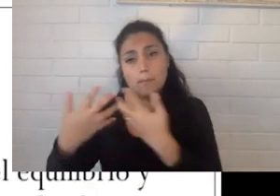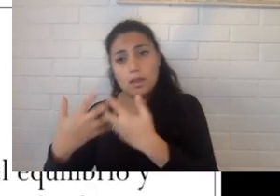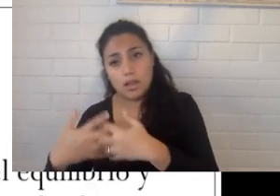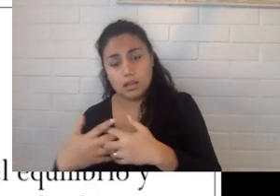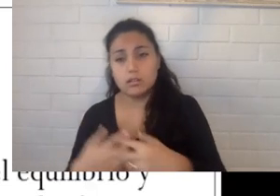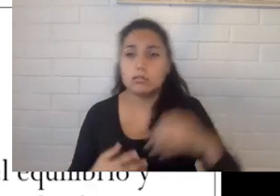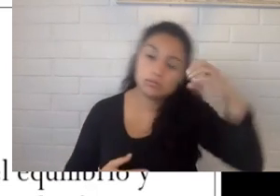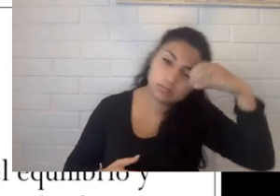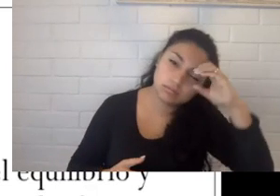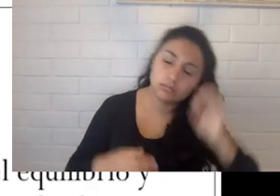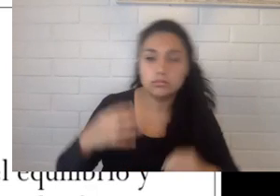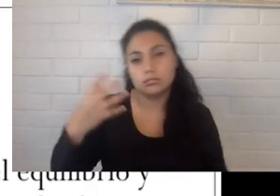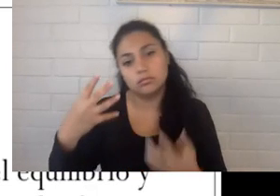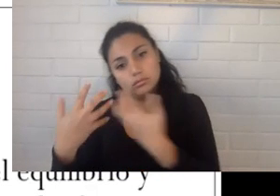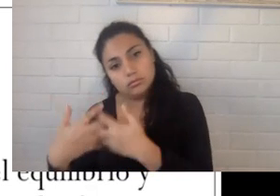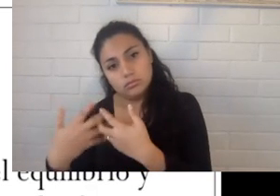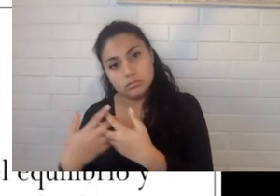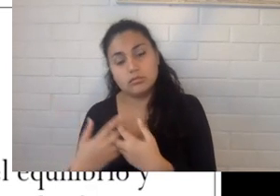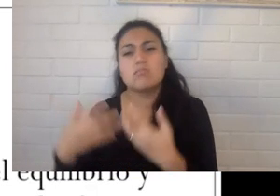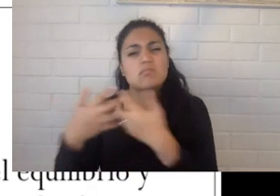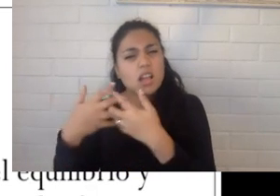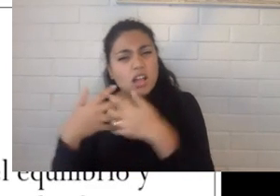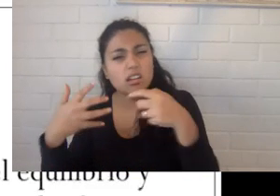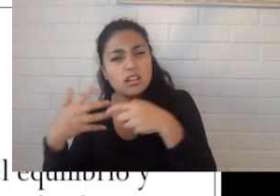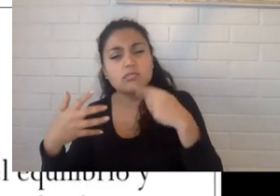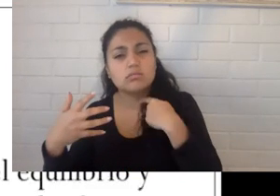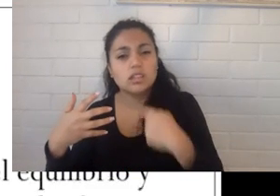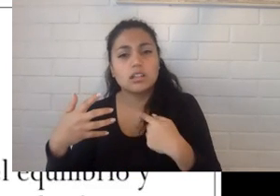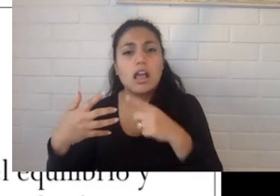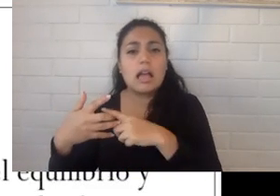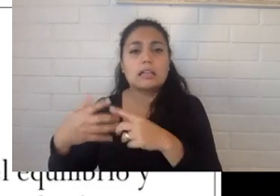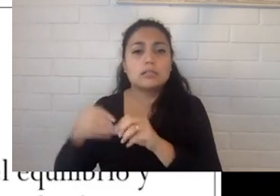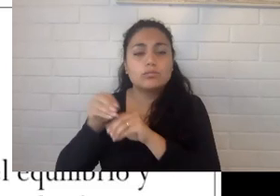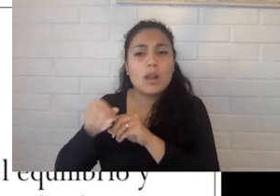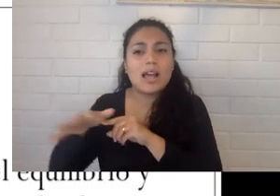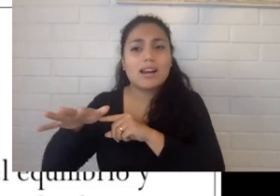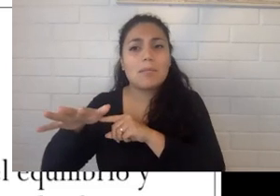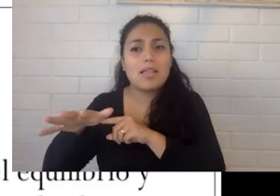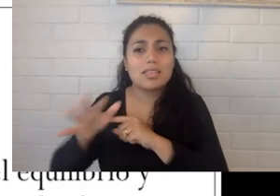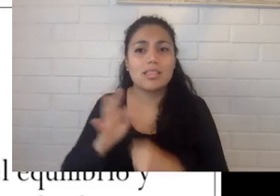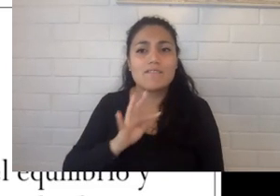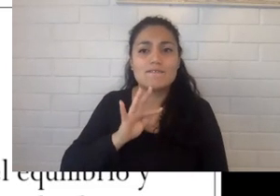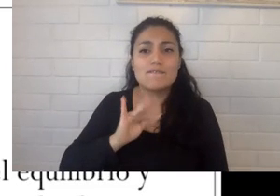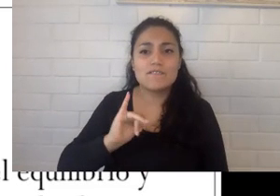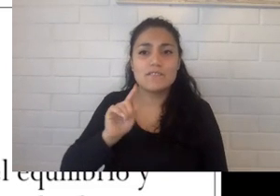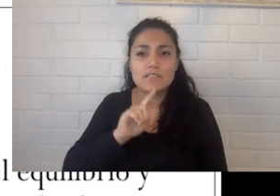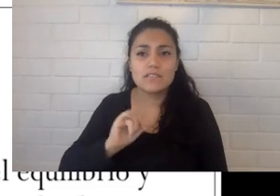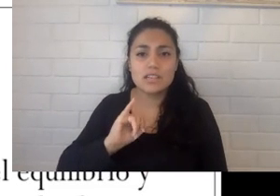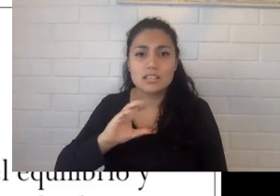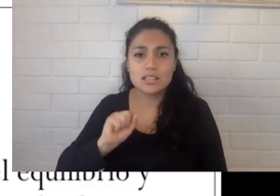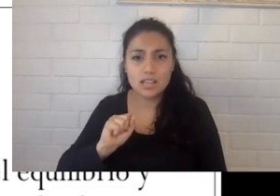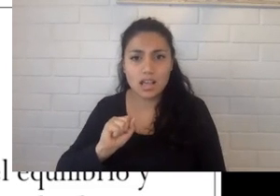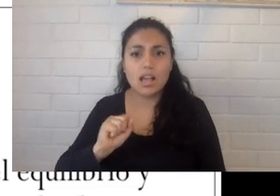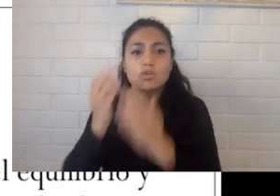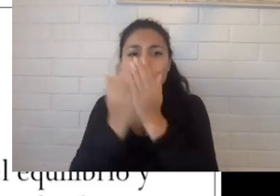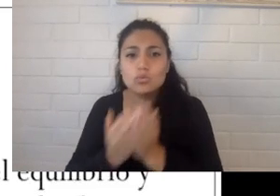qué se entiende por la mecánica? La mecánica es la rama de la física que estudia el equilibrio y el movimiento de los cuerpos, teniendo en cuenta las fuerzas a las que se